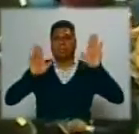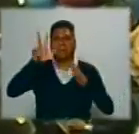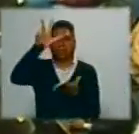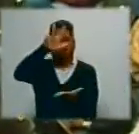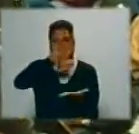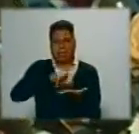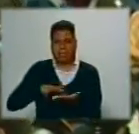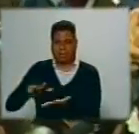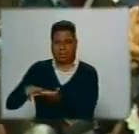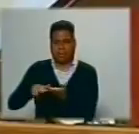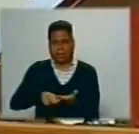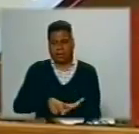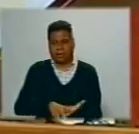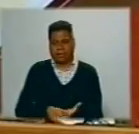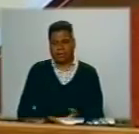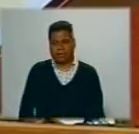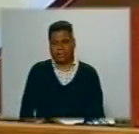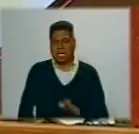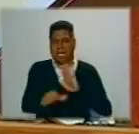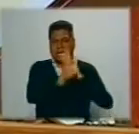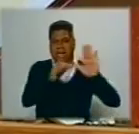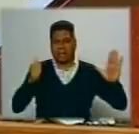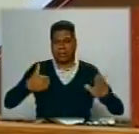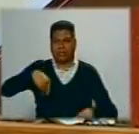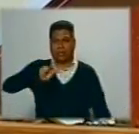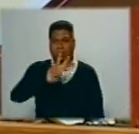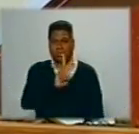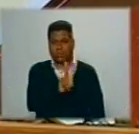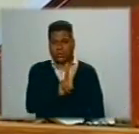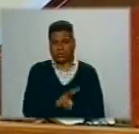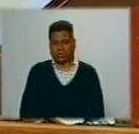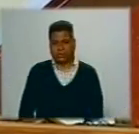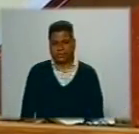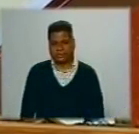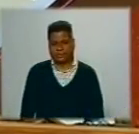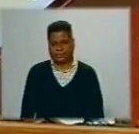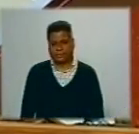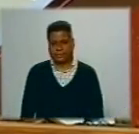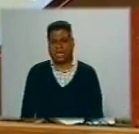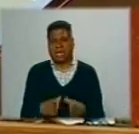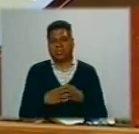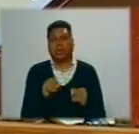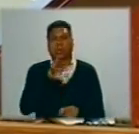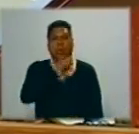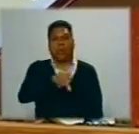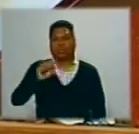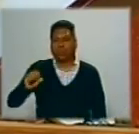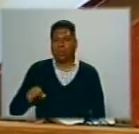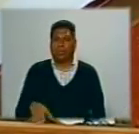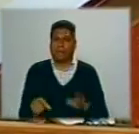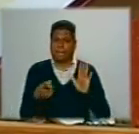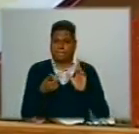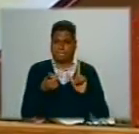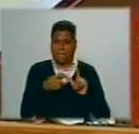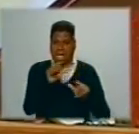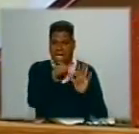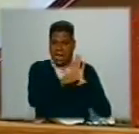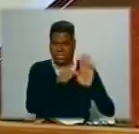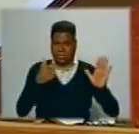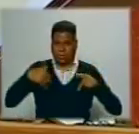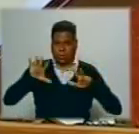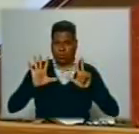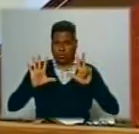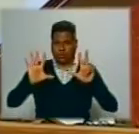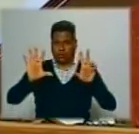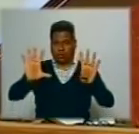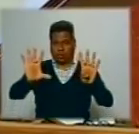Siguiente. Capítulo 2. Derechos y garantías de las personas en el acceso a los bienes y servicios. Artículo 9. Derechos. Todas las personas tienen los